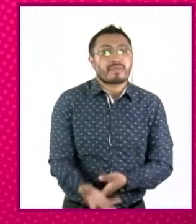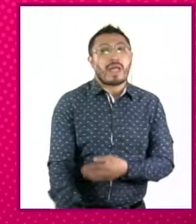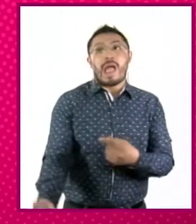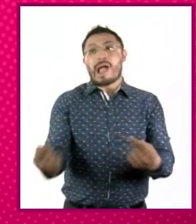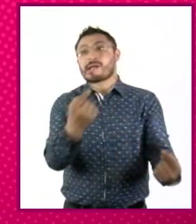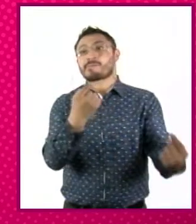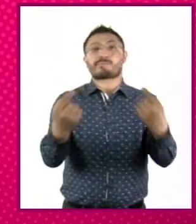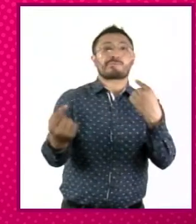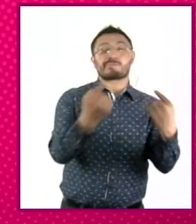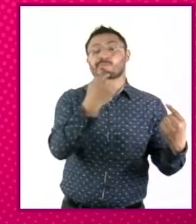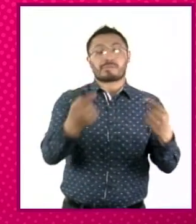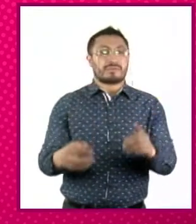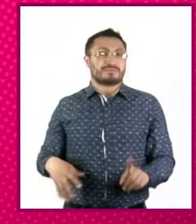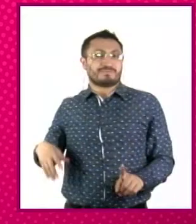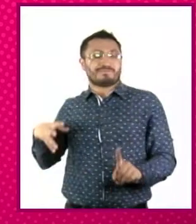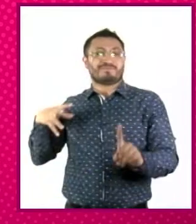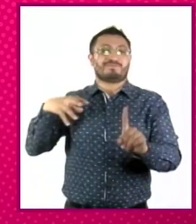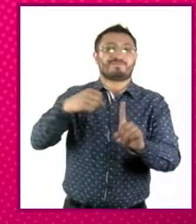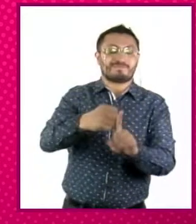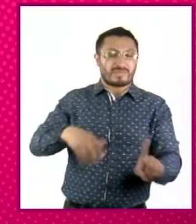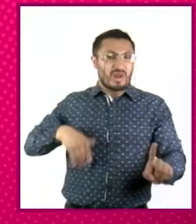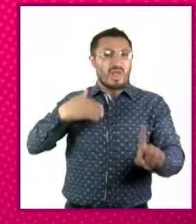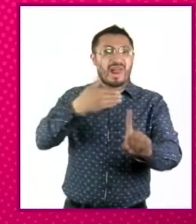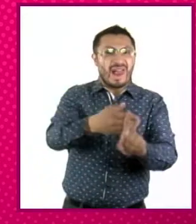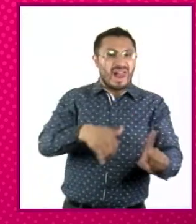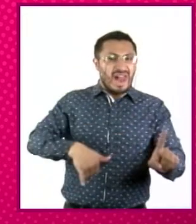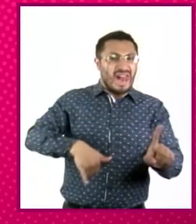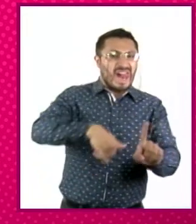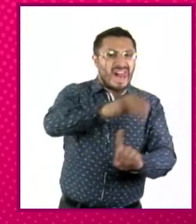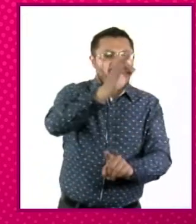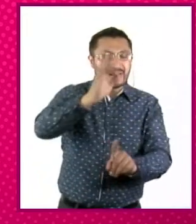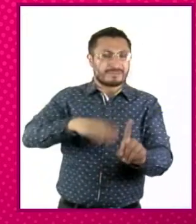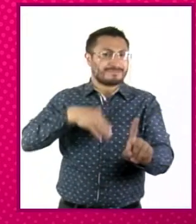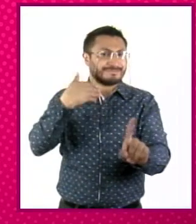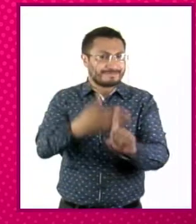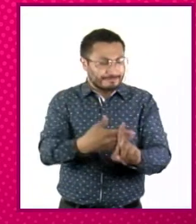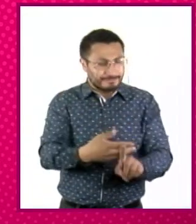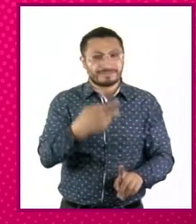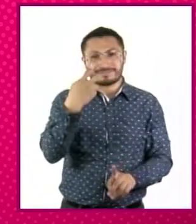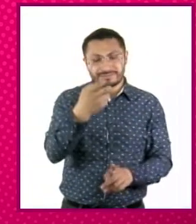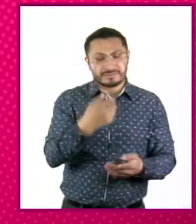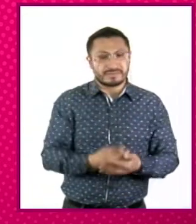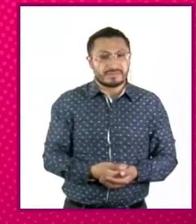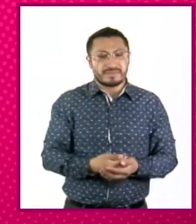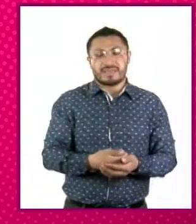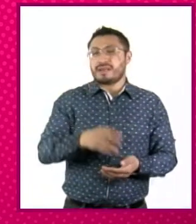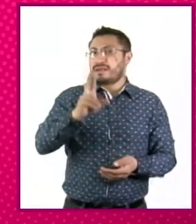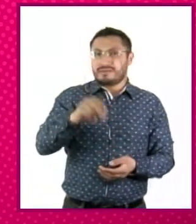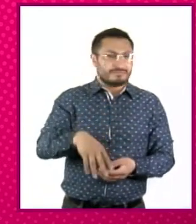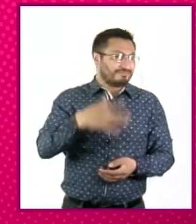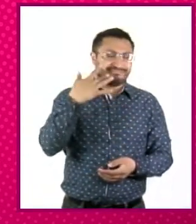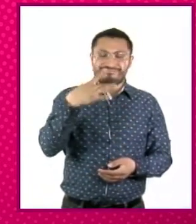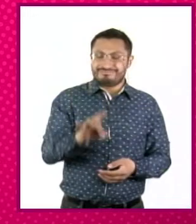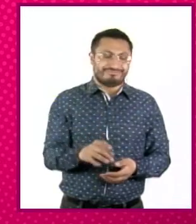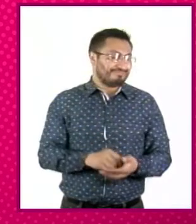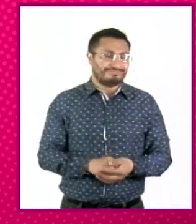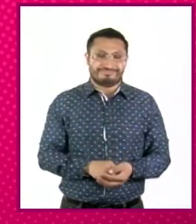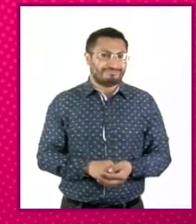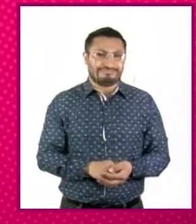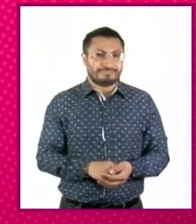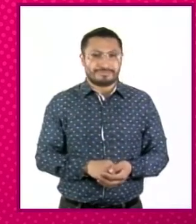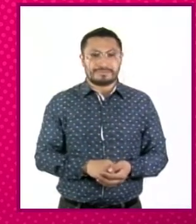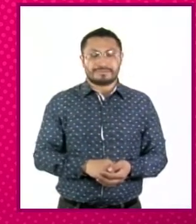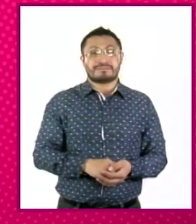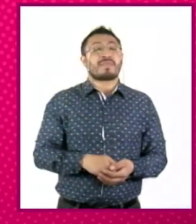constantemente perseguidas, eran insultadas y demás. Entonces no es tan simple como decir, pues ahora vamos a hacer